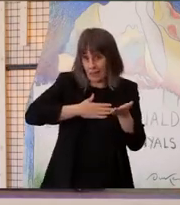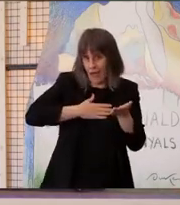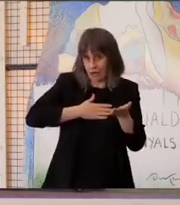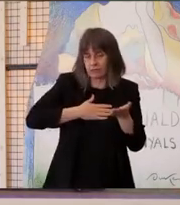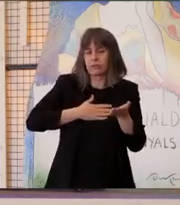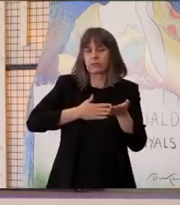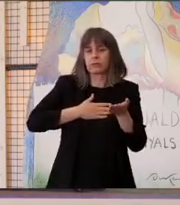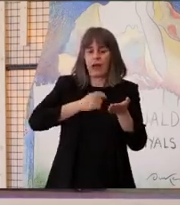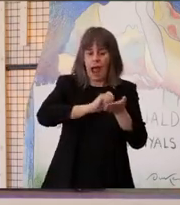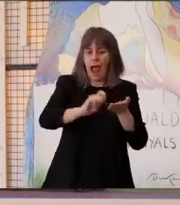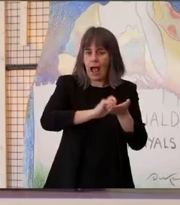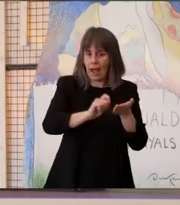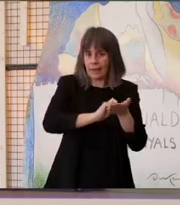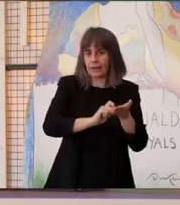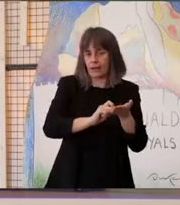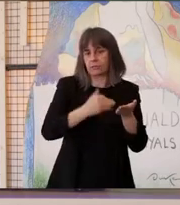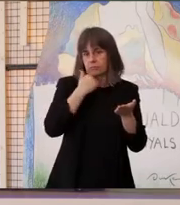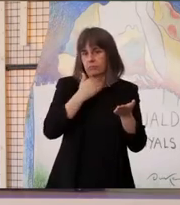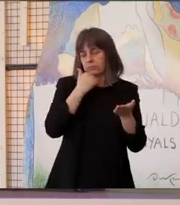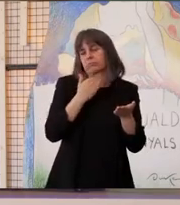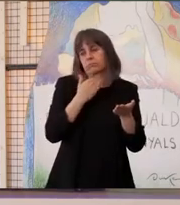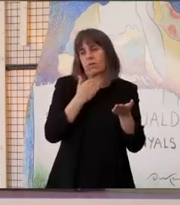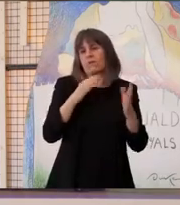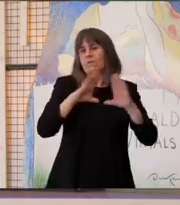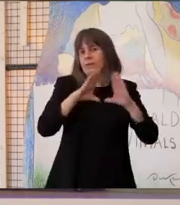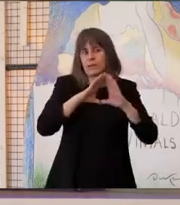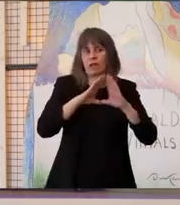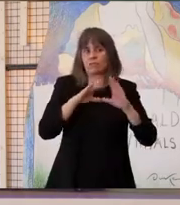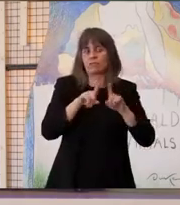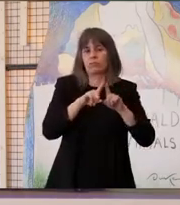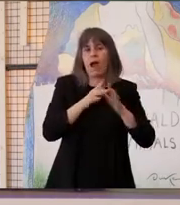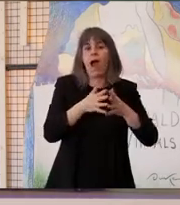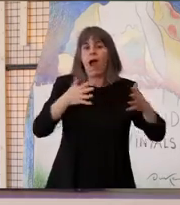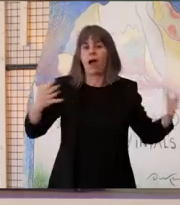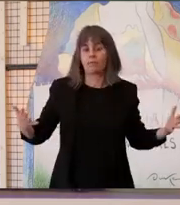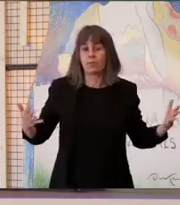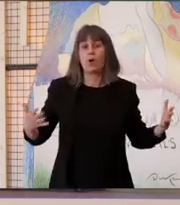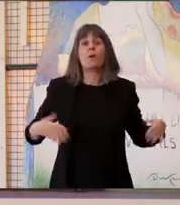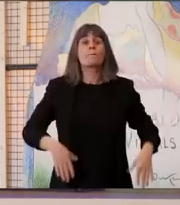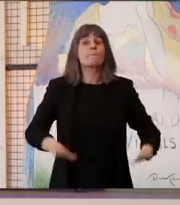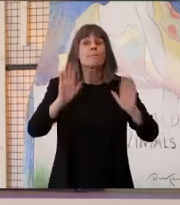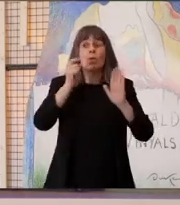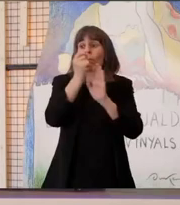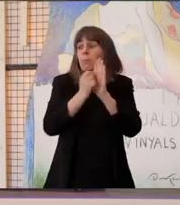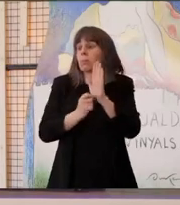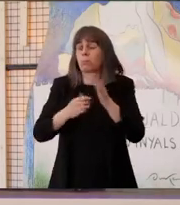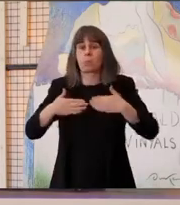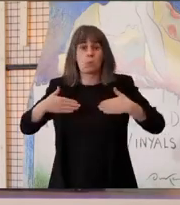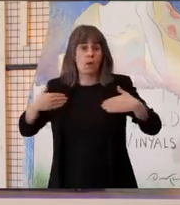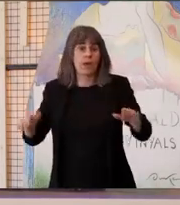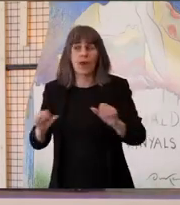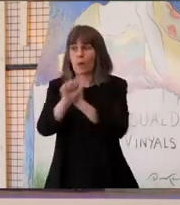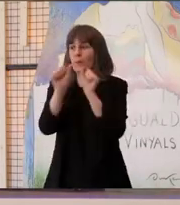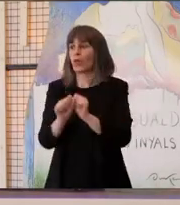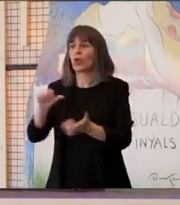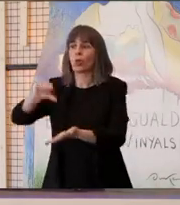la agenda Es algo feminista es algo muy amplio no sino que cualquier medida del modelo de